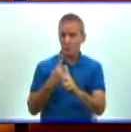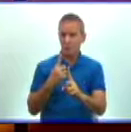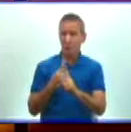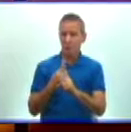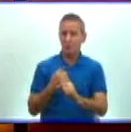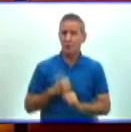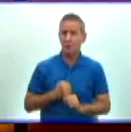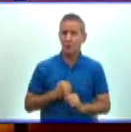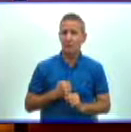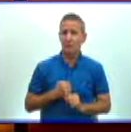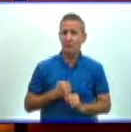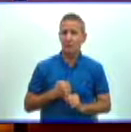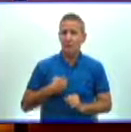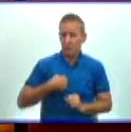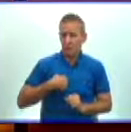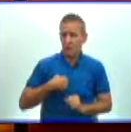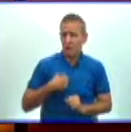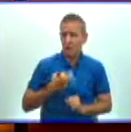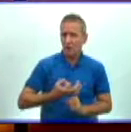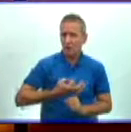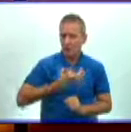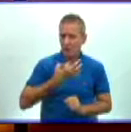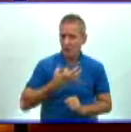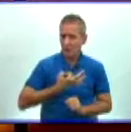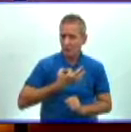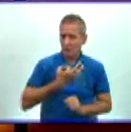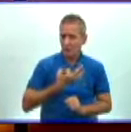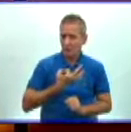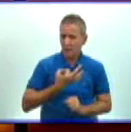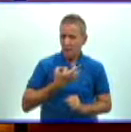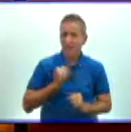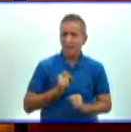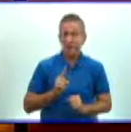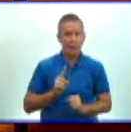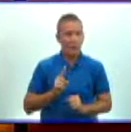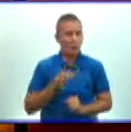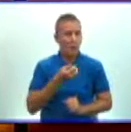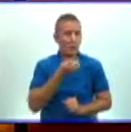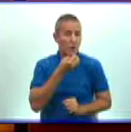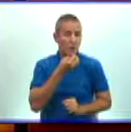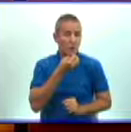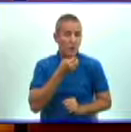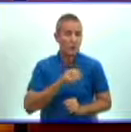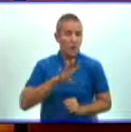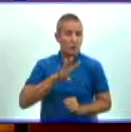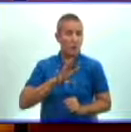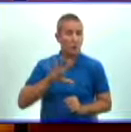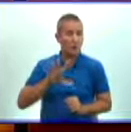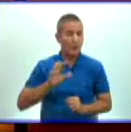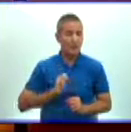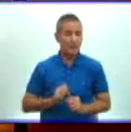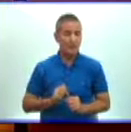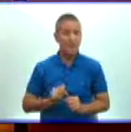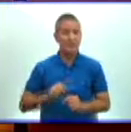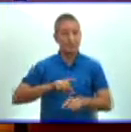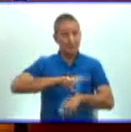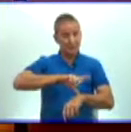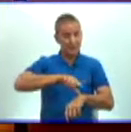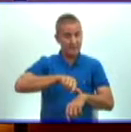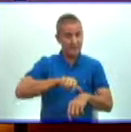sostuvimos, yo les hice hincapié. No es posible que en 45 minutos en la clase